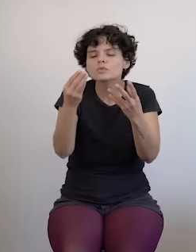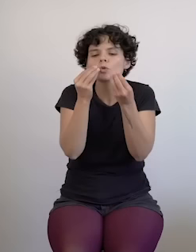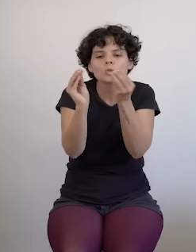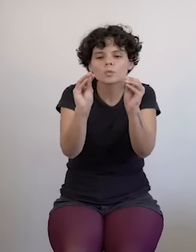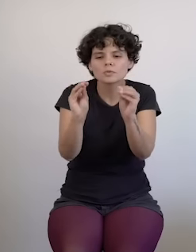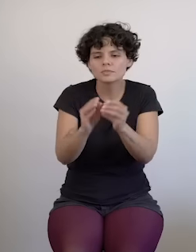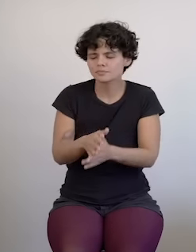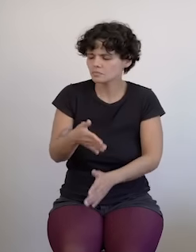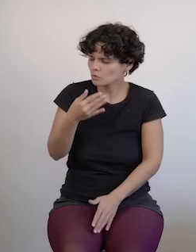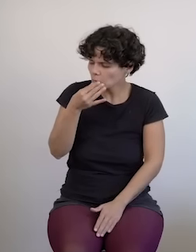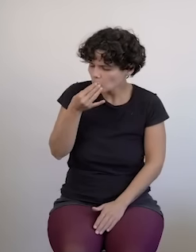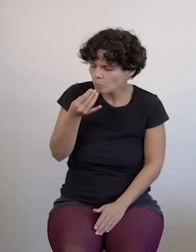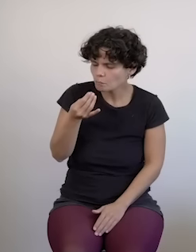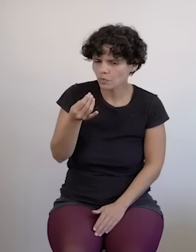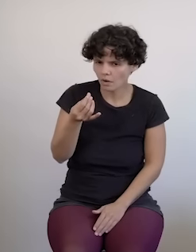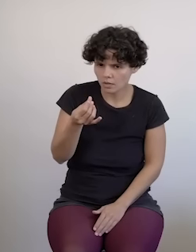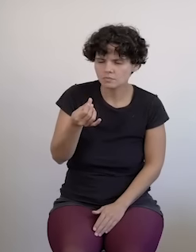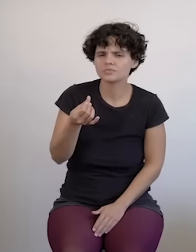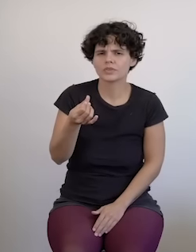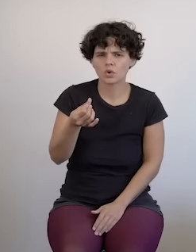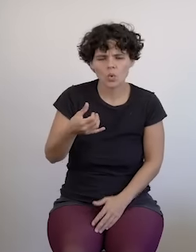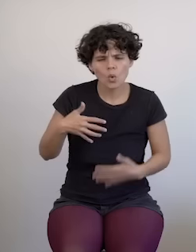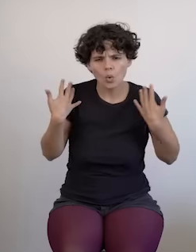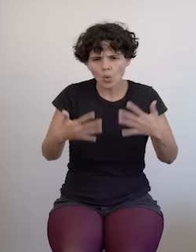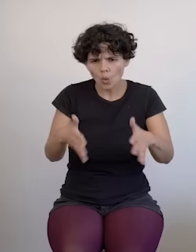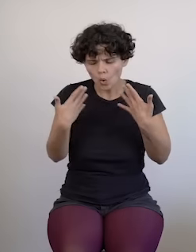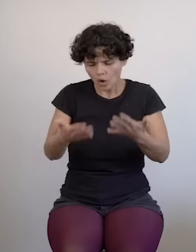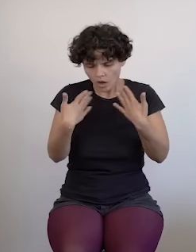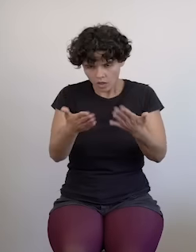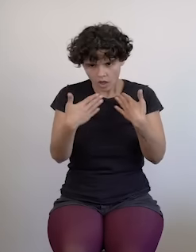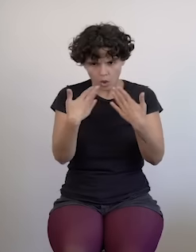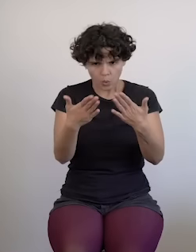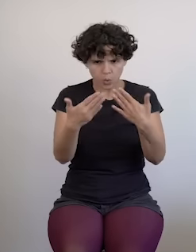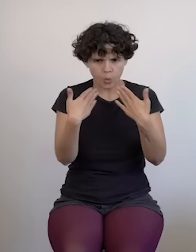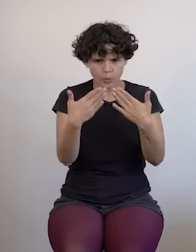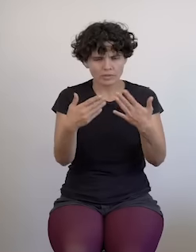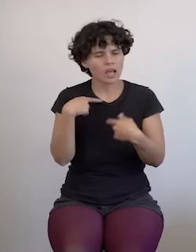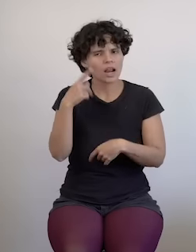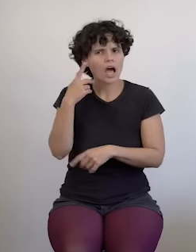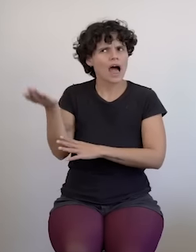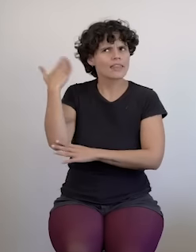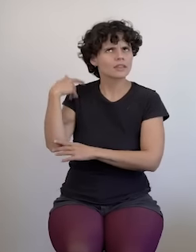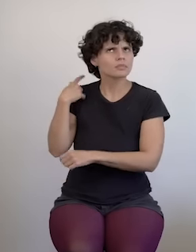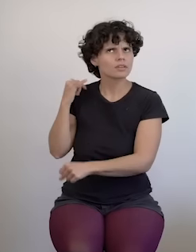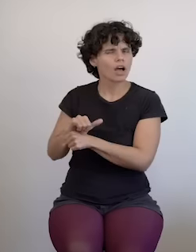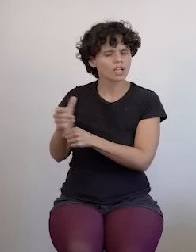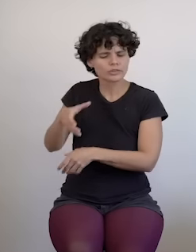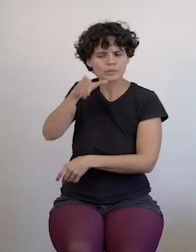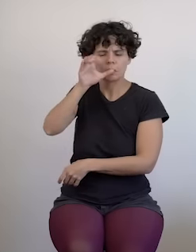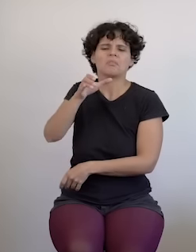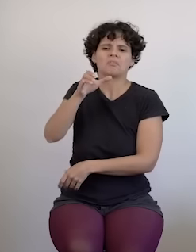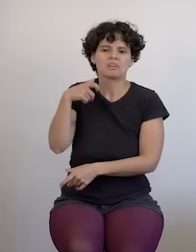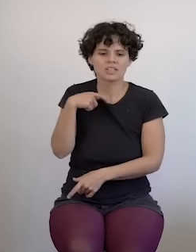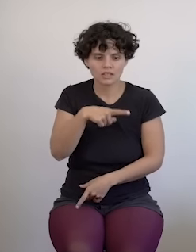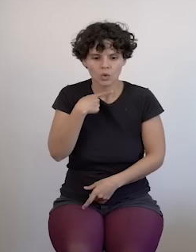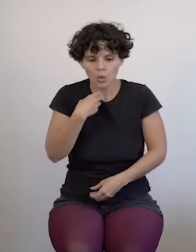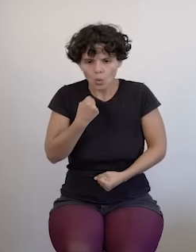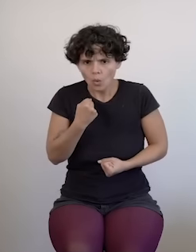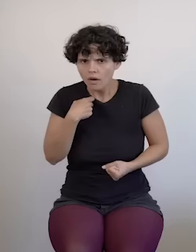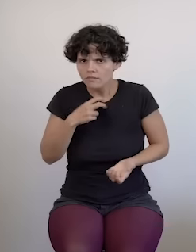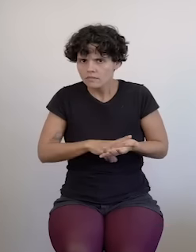besito para ti. Oh, este está acuático. Oh. Esto no es nada falso. El otro día me llamaron a uno y